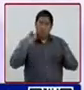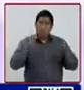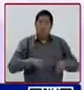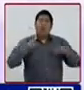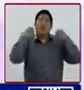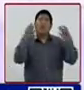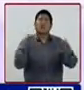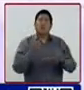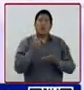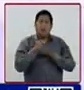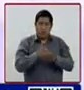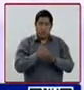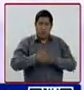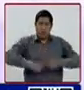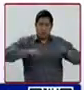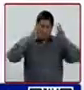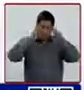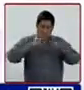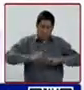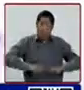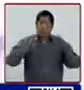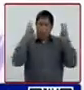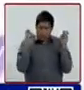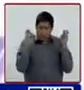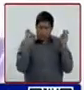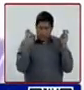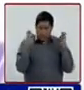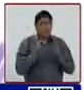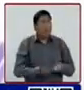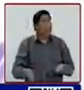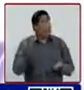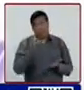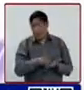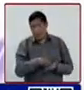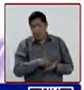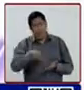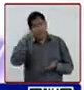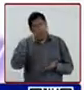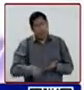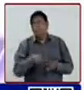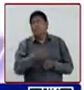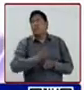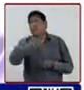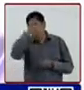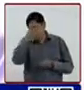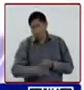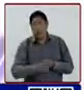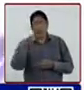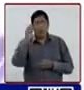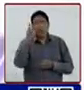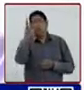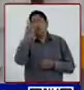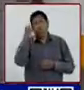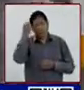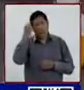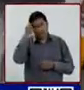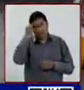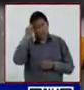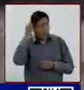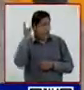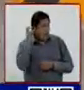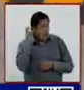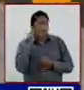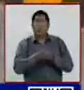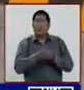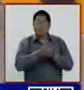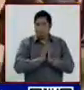prestar ayuda y también se hagan investigaciones respecto al tema. Y le vuelvo a decir, esto se acaba solamente con que el gobierno escuche